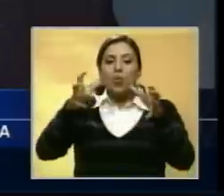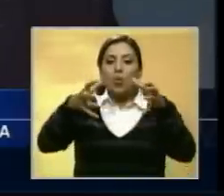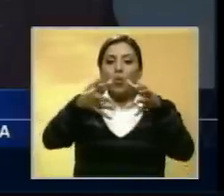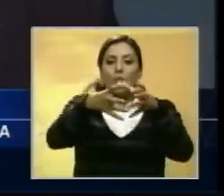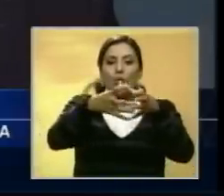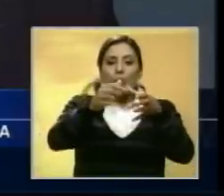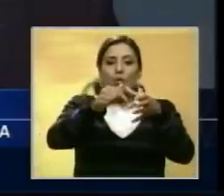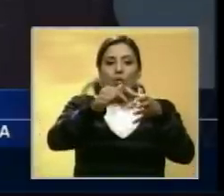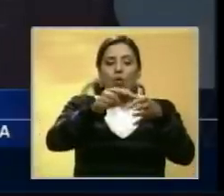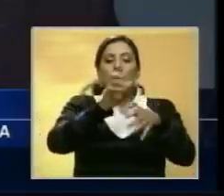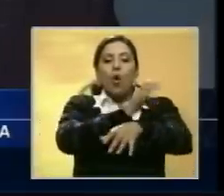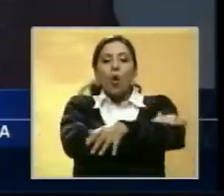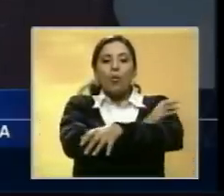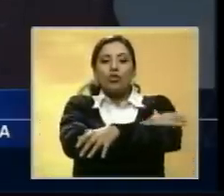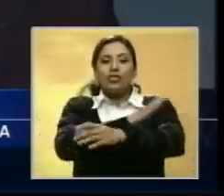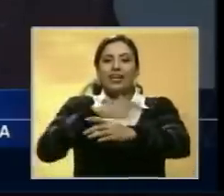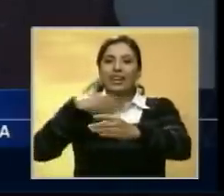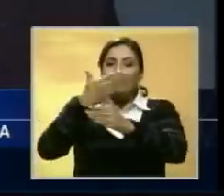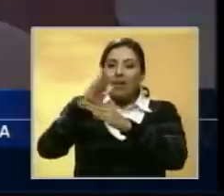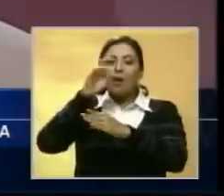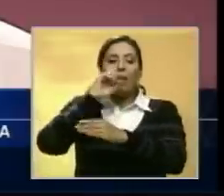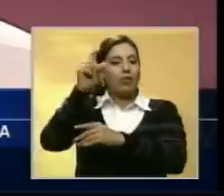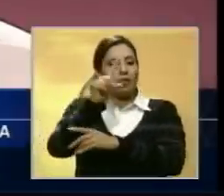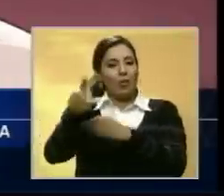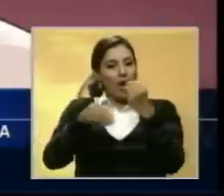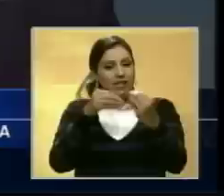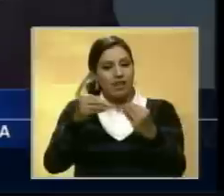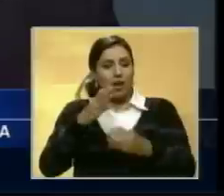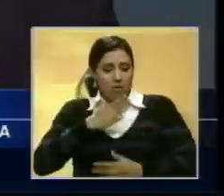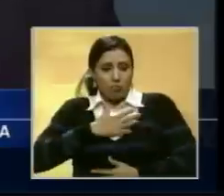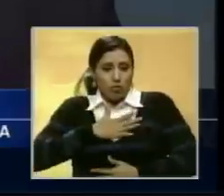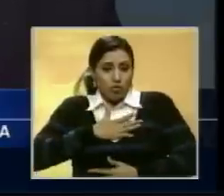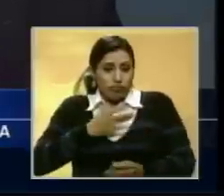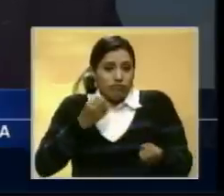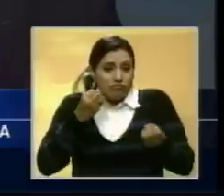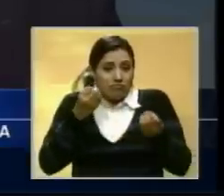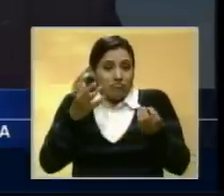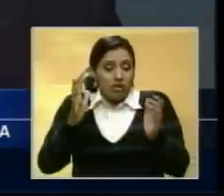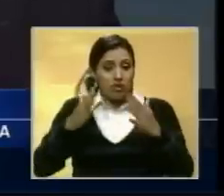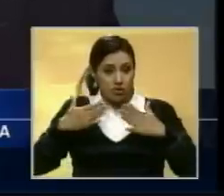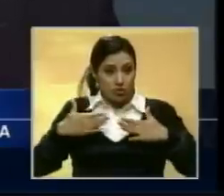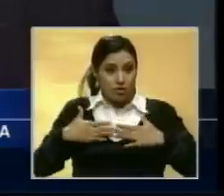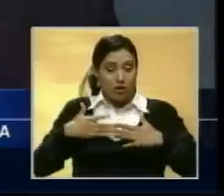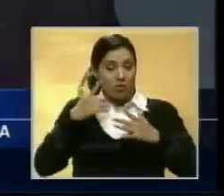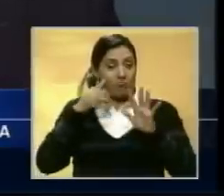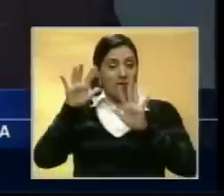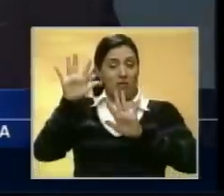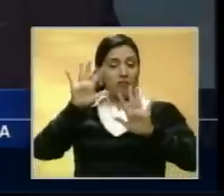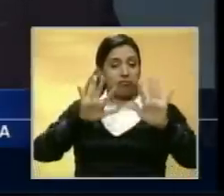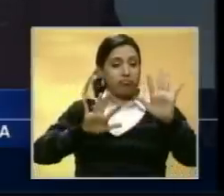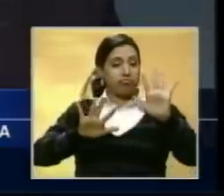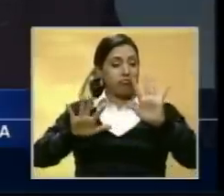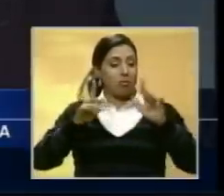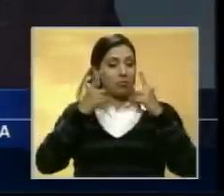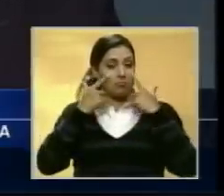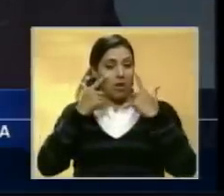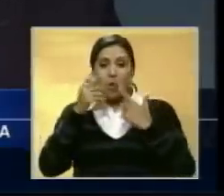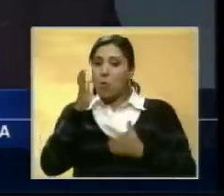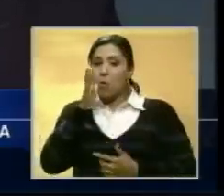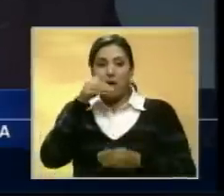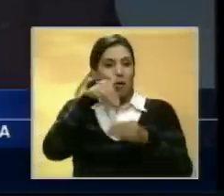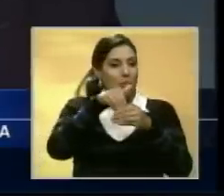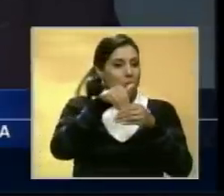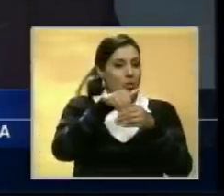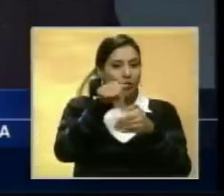sector de la oposición en Venezuela. Aunque te puedo decir que por los vientos que soplan no va a haber ni